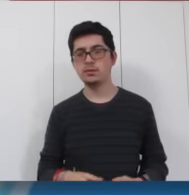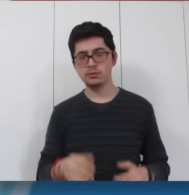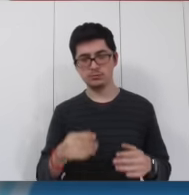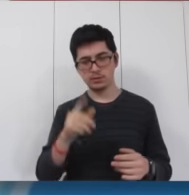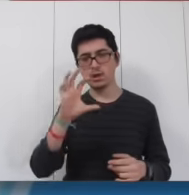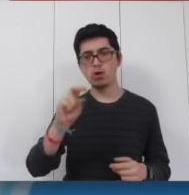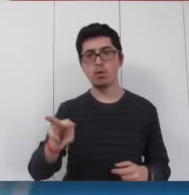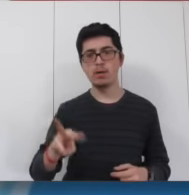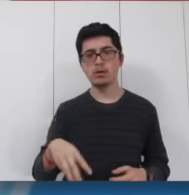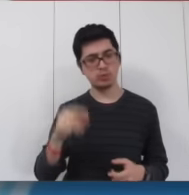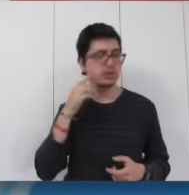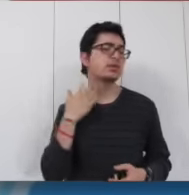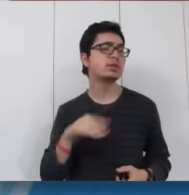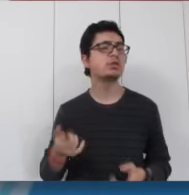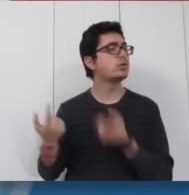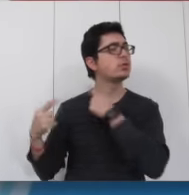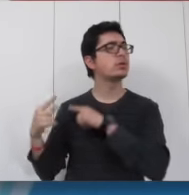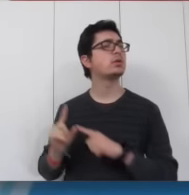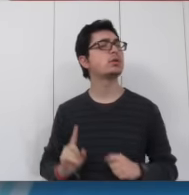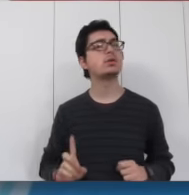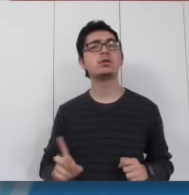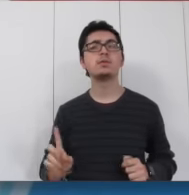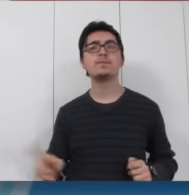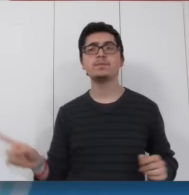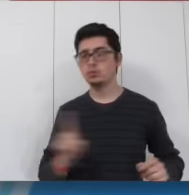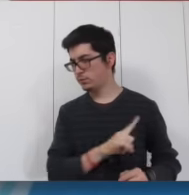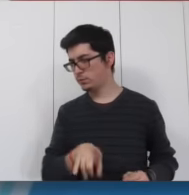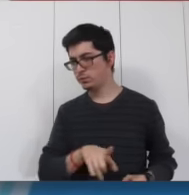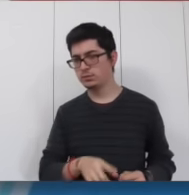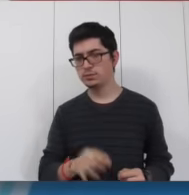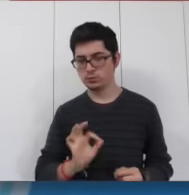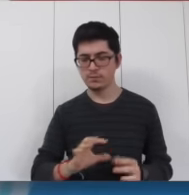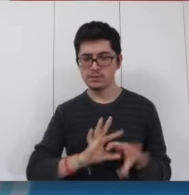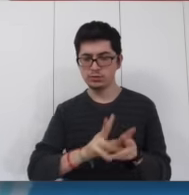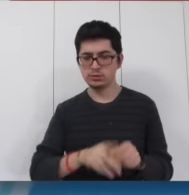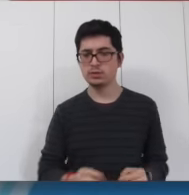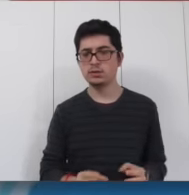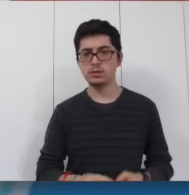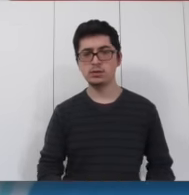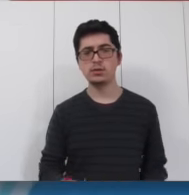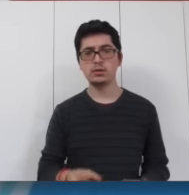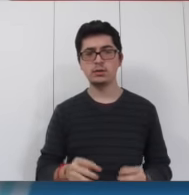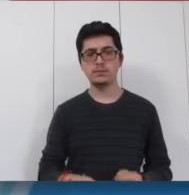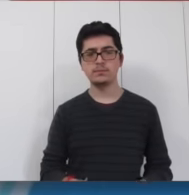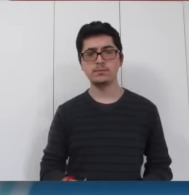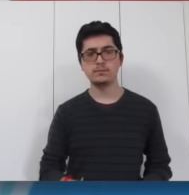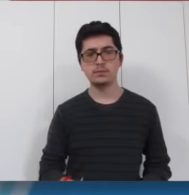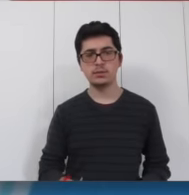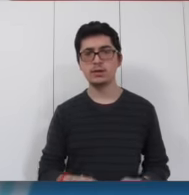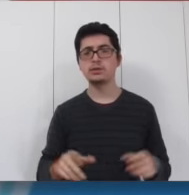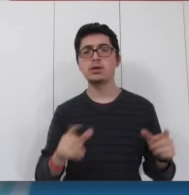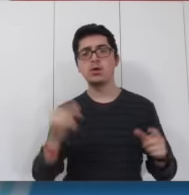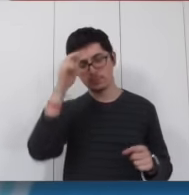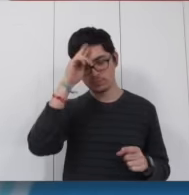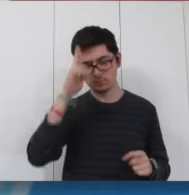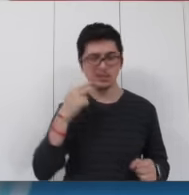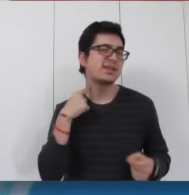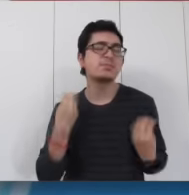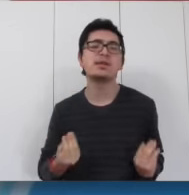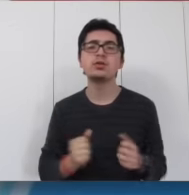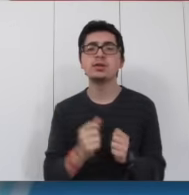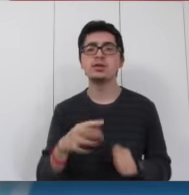coma. Lo interesante de esta historia es que esto no lo sabemos de parte de ella, sino que de su familia y de sus amigos que están esperándola en el hospital para saber